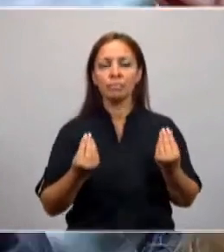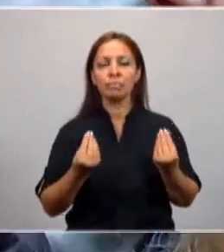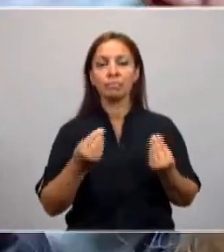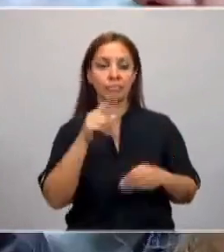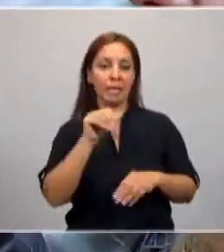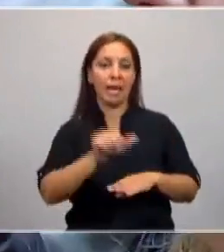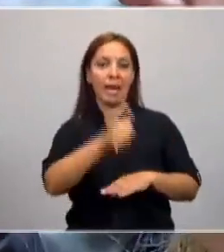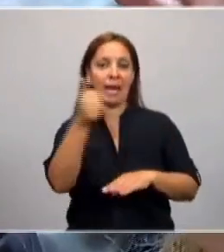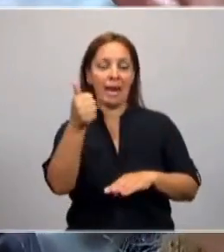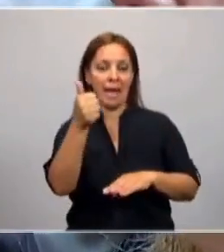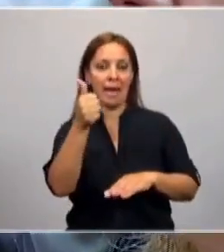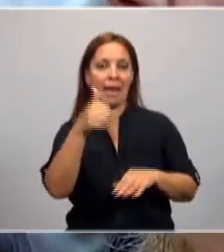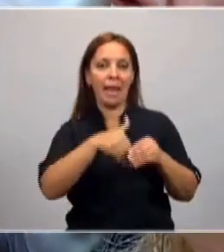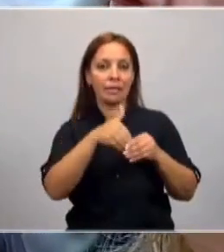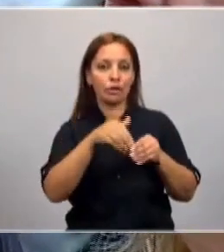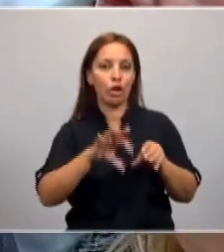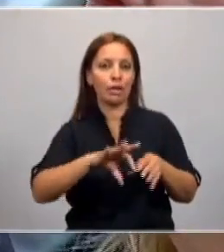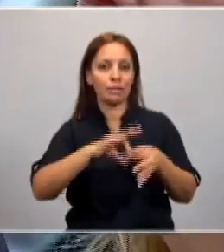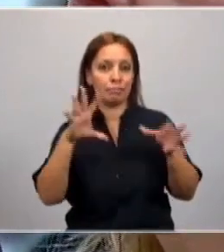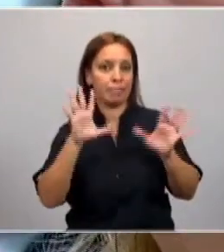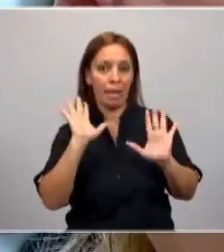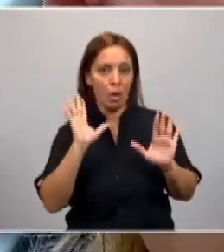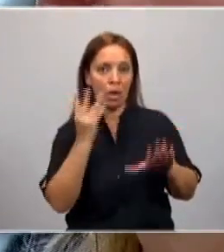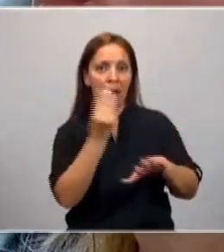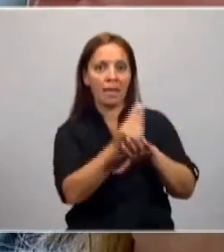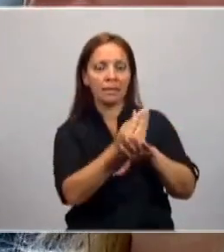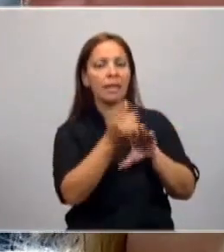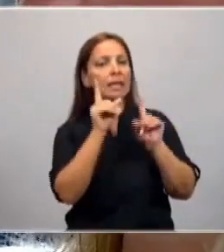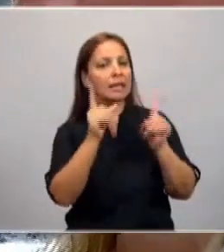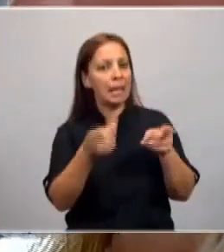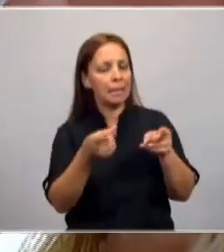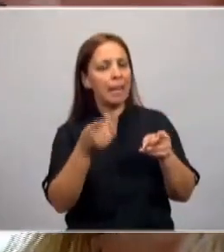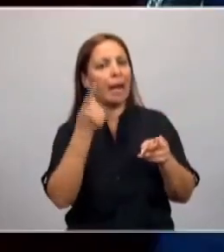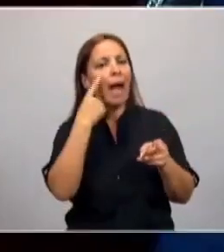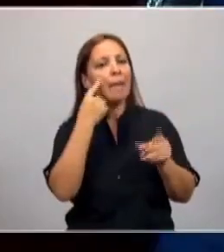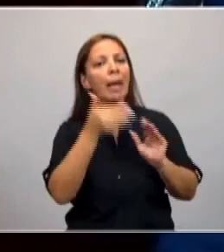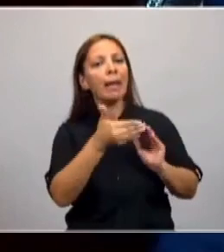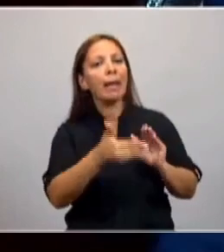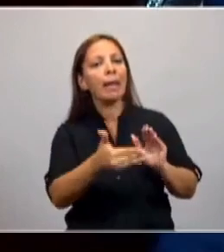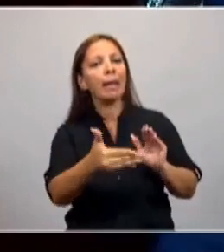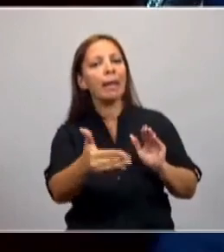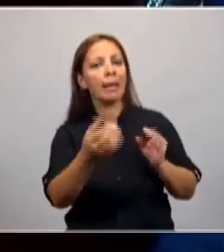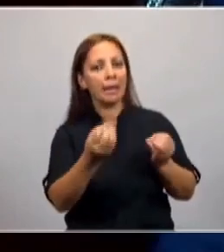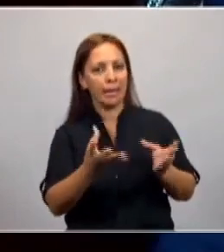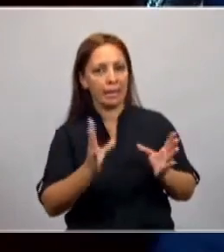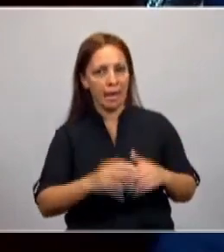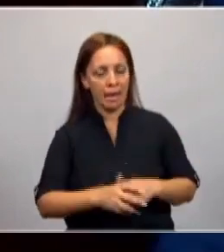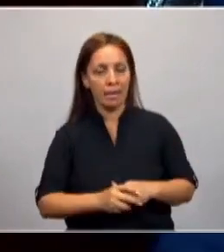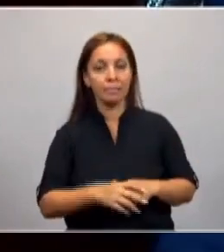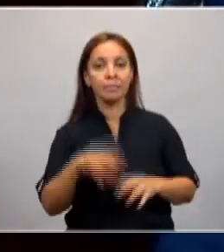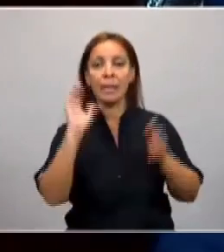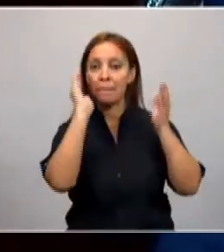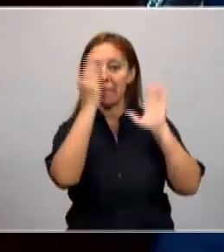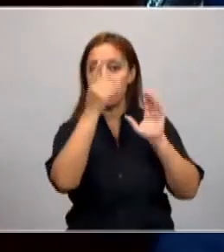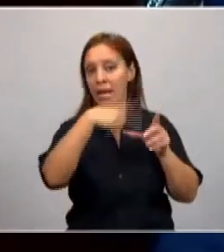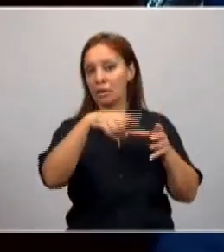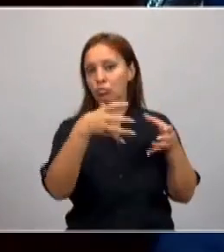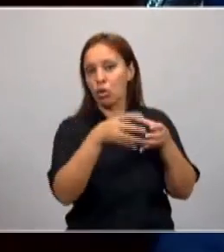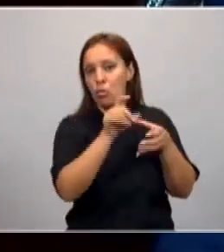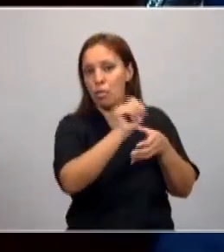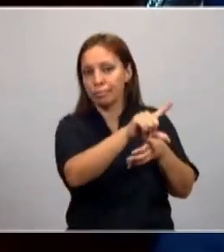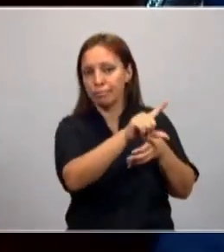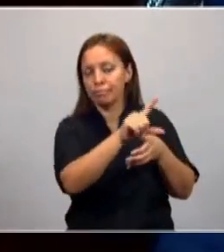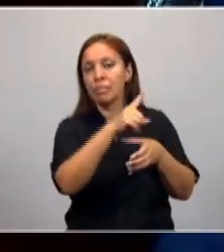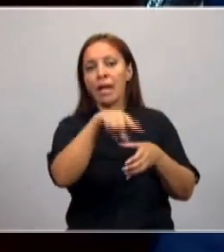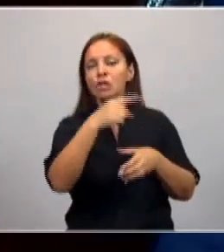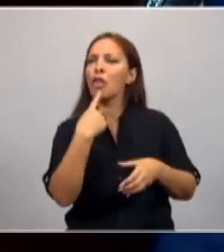las elecciones requiere también de la legitimidad en el ejercicio. Sostienen Milei y sus funcionarios que fueron